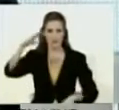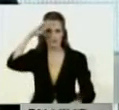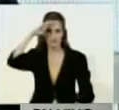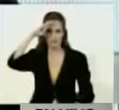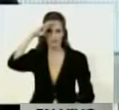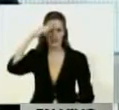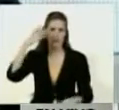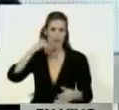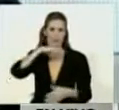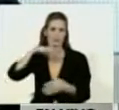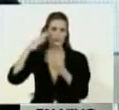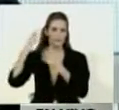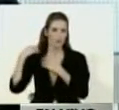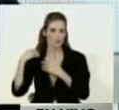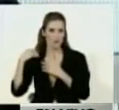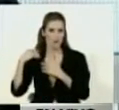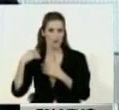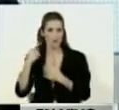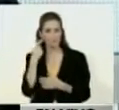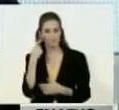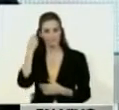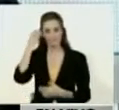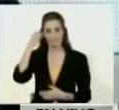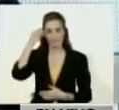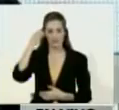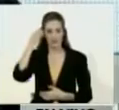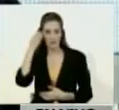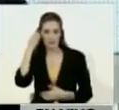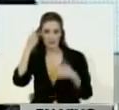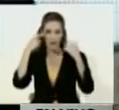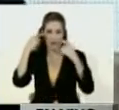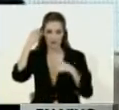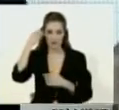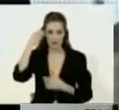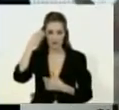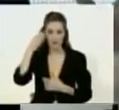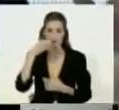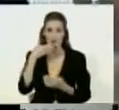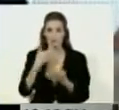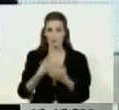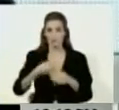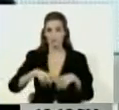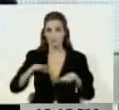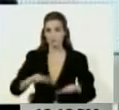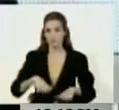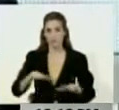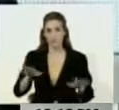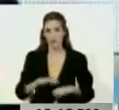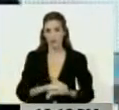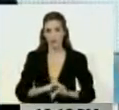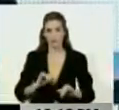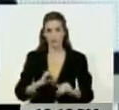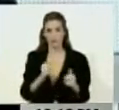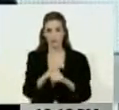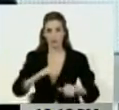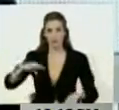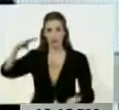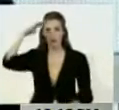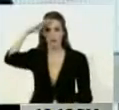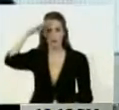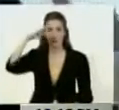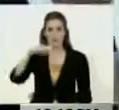ejército de aquel entonces, que él estaba pensando pedir la baja, pues, retirarse del ejército.